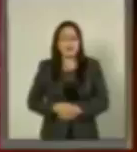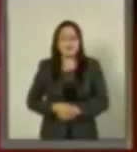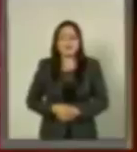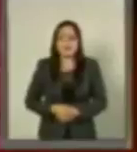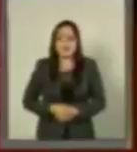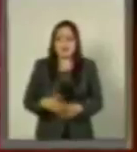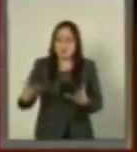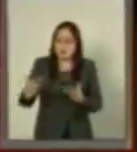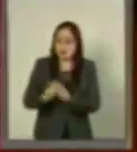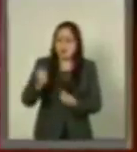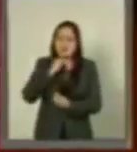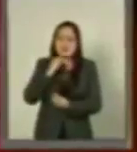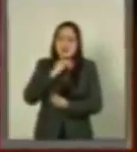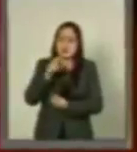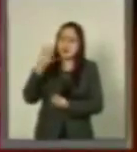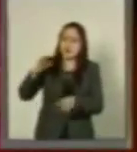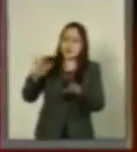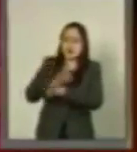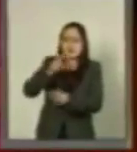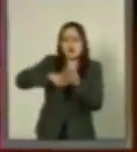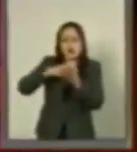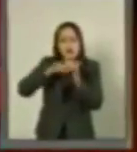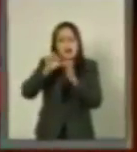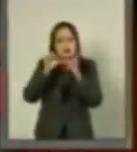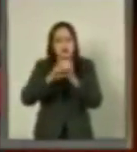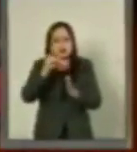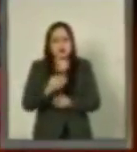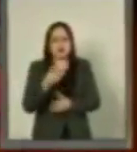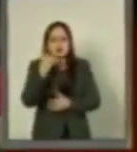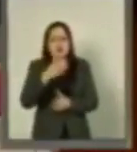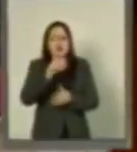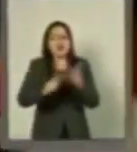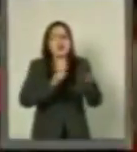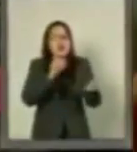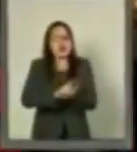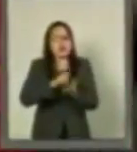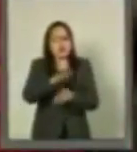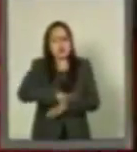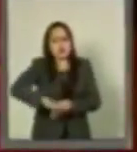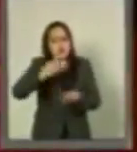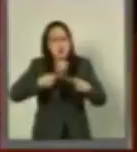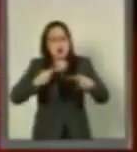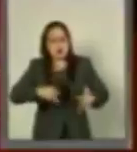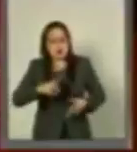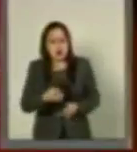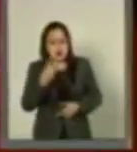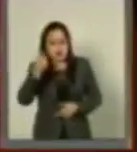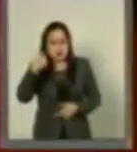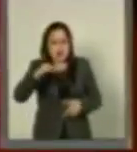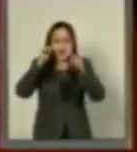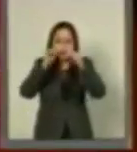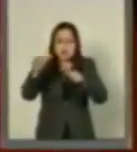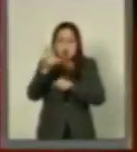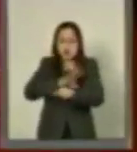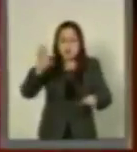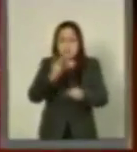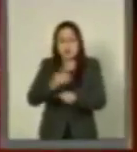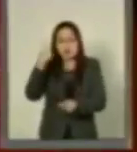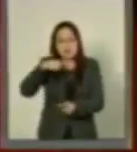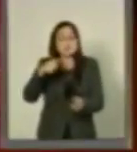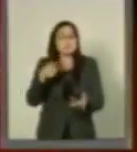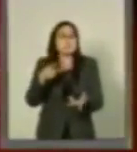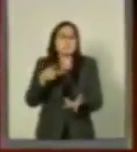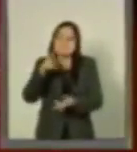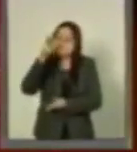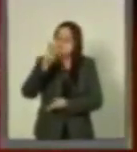otros senadores, un cambio al artículo 84 de la Ley de Población hace 3 años para que se les atendiera como debe ser, y